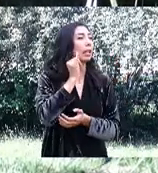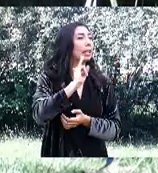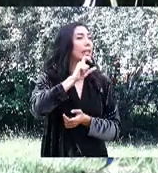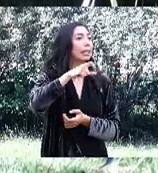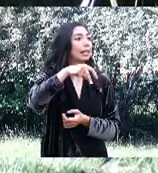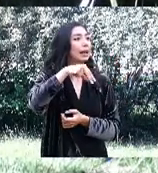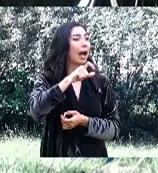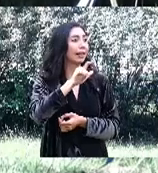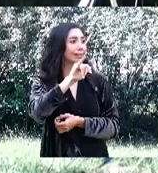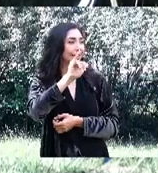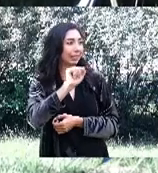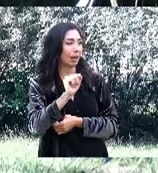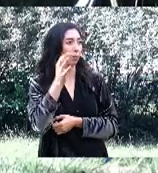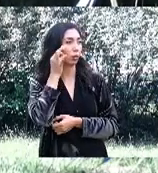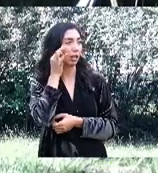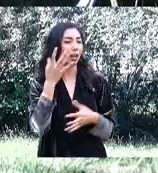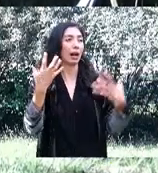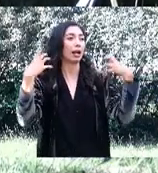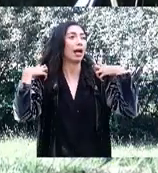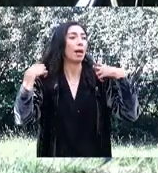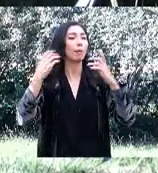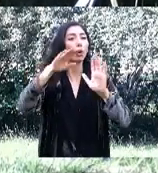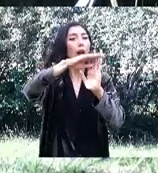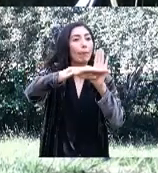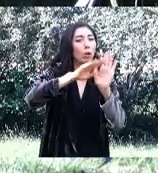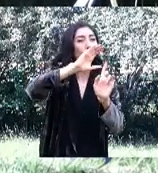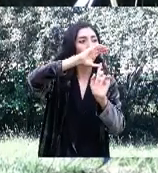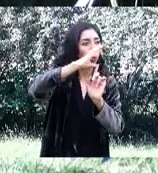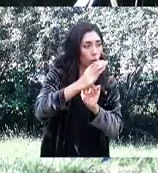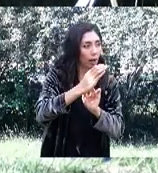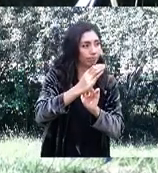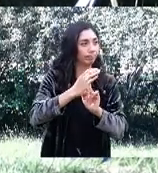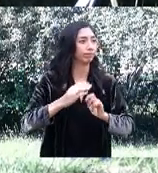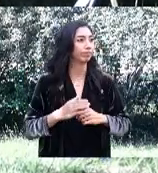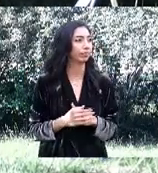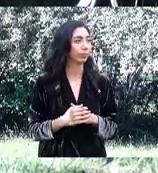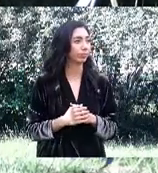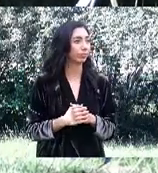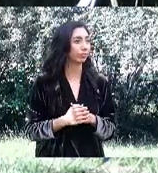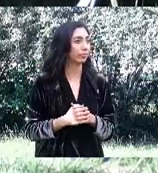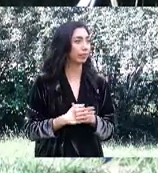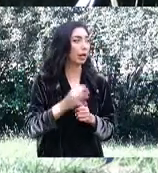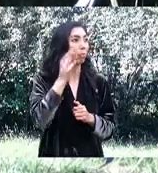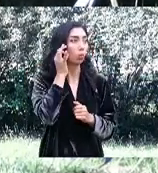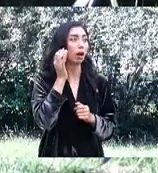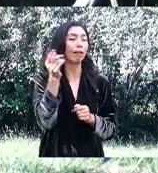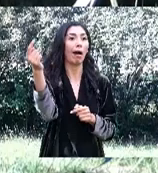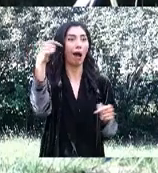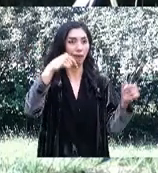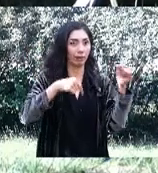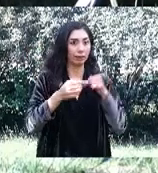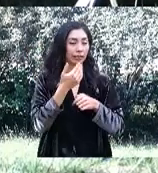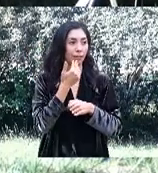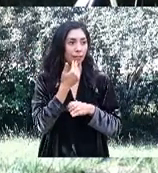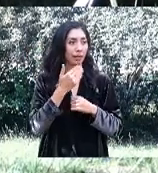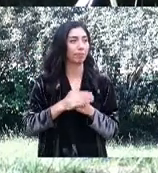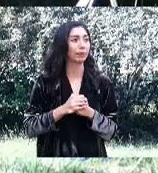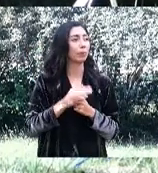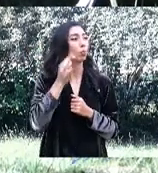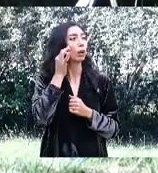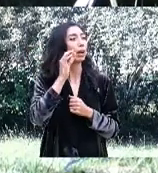es la encargada del programa de cultura regenerativa que va a estar acá con sus invitados también a